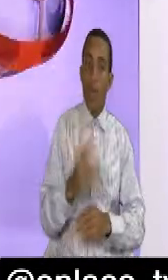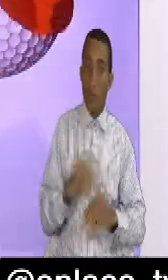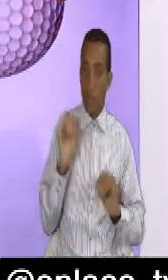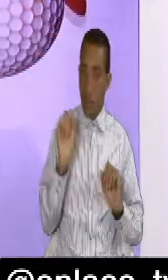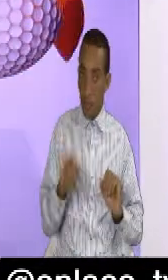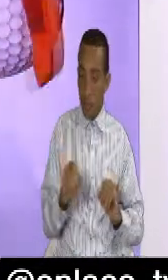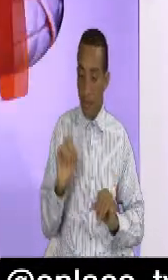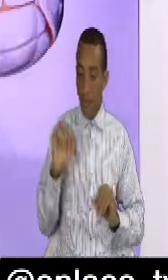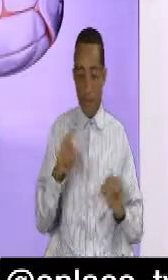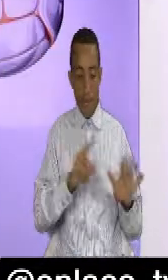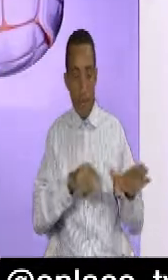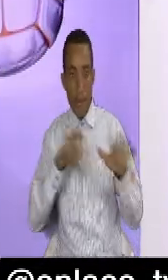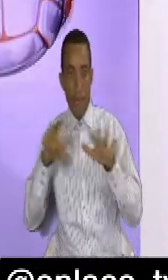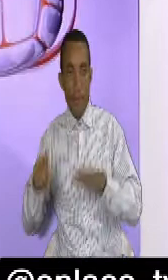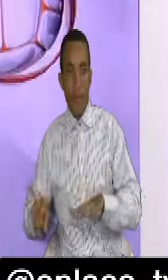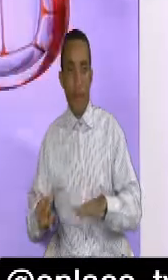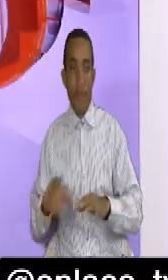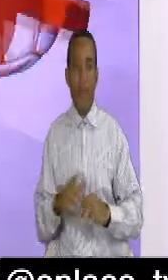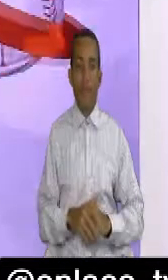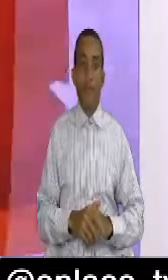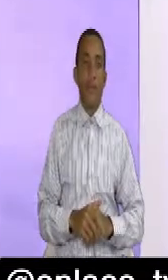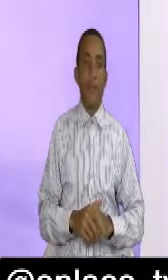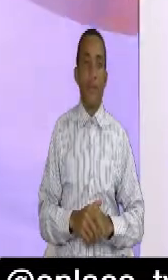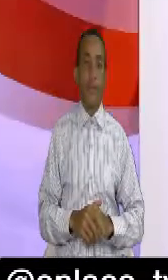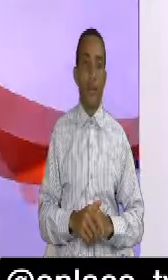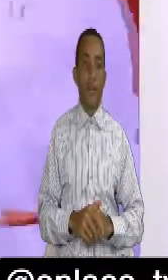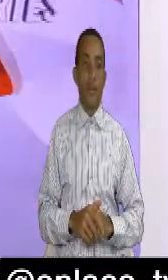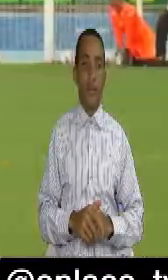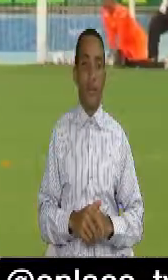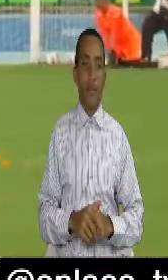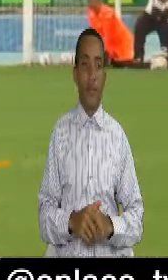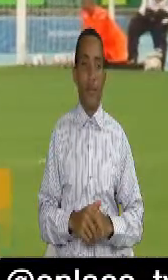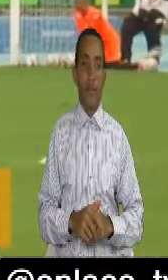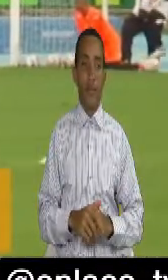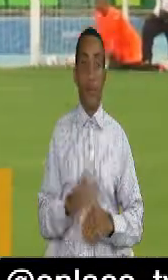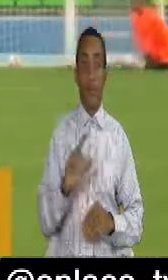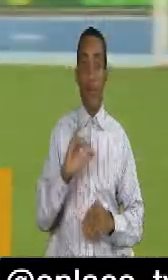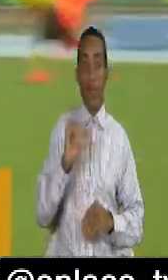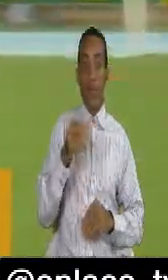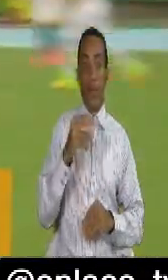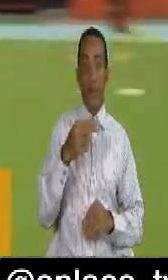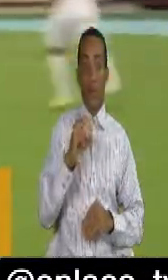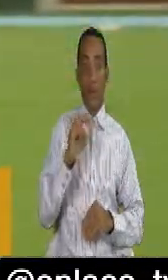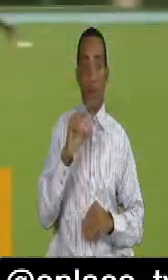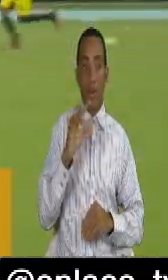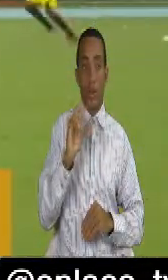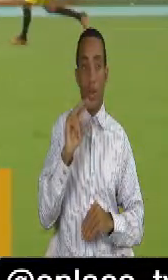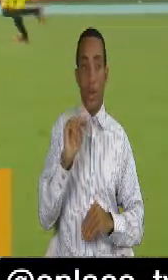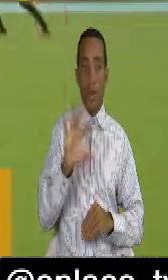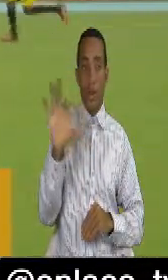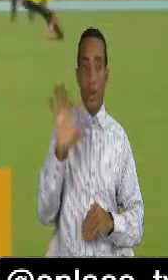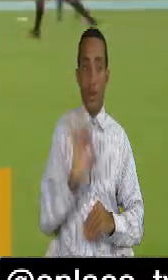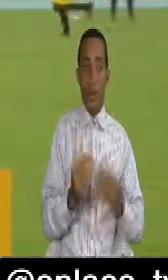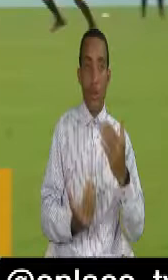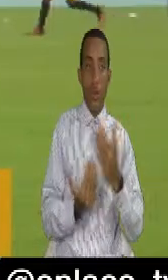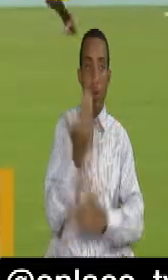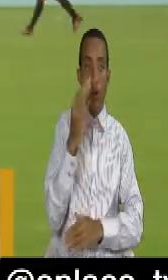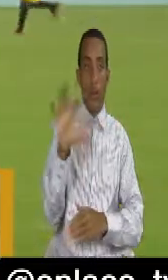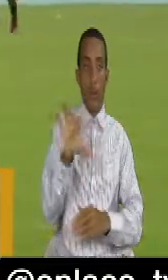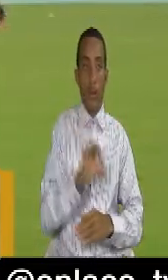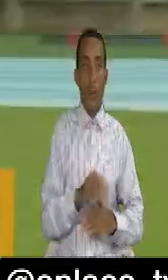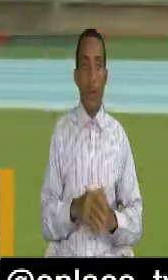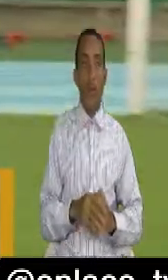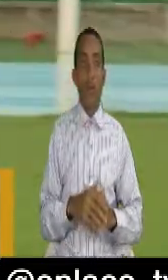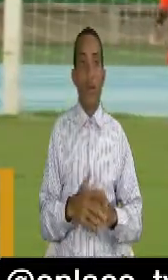segunda temporada del fútbol profesional colombiano. Jonathan Álvarez es la nueva contratación de la Alianza Petrolera. Con